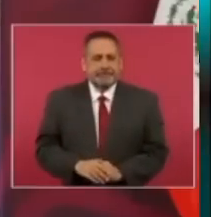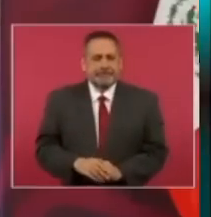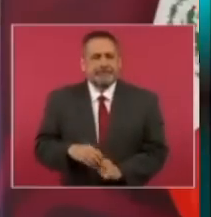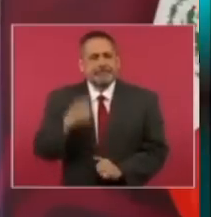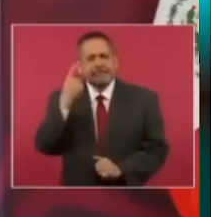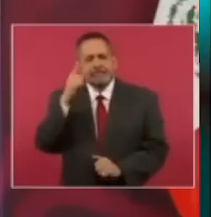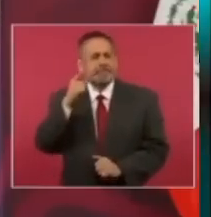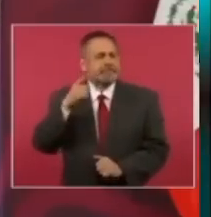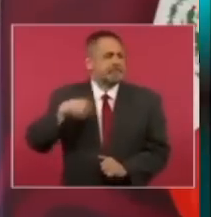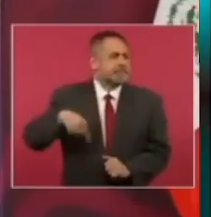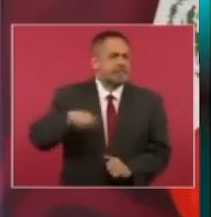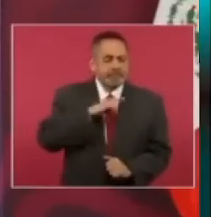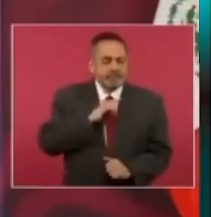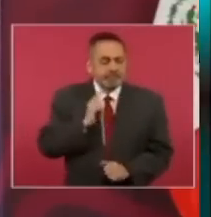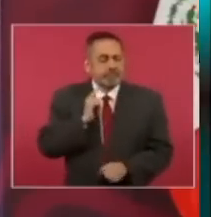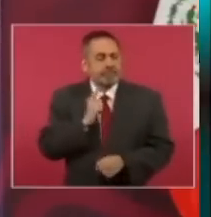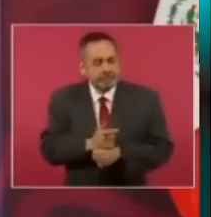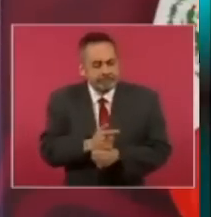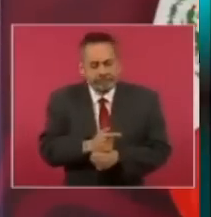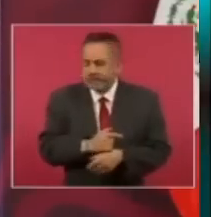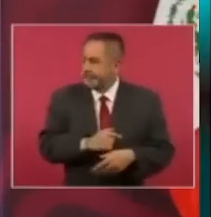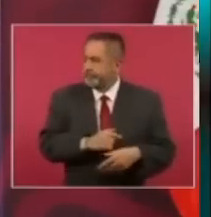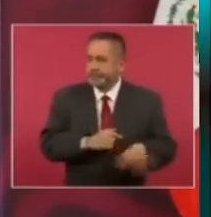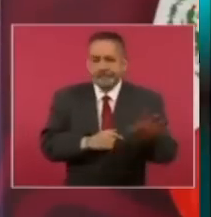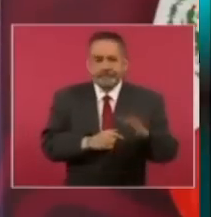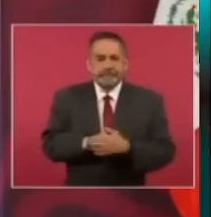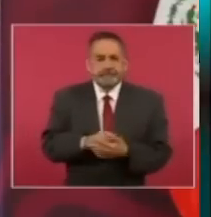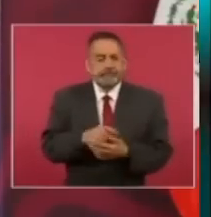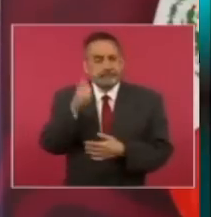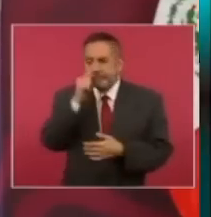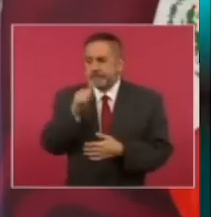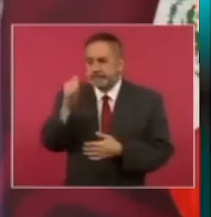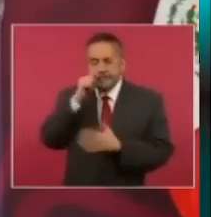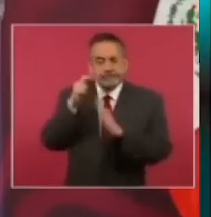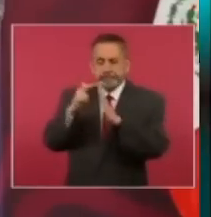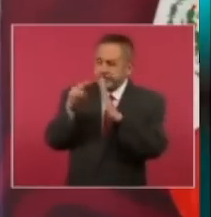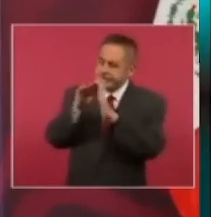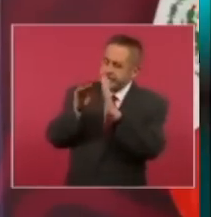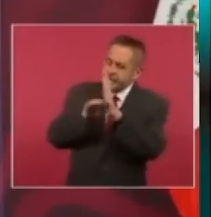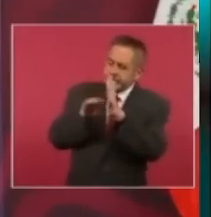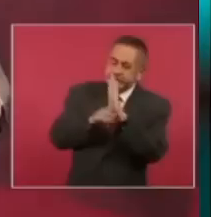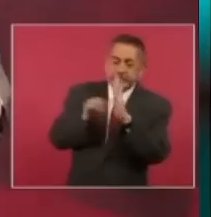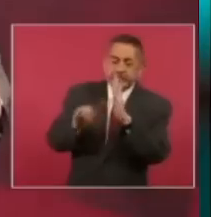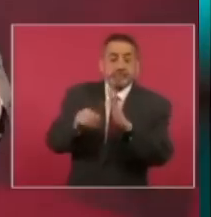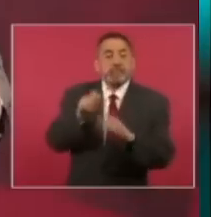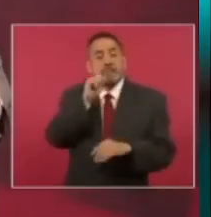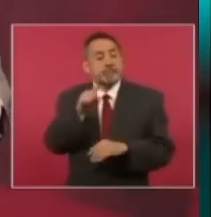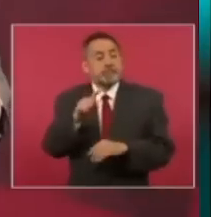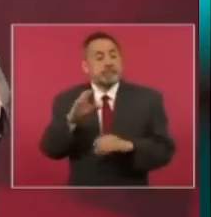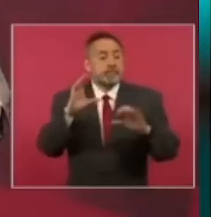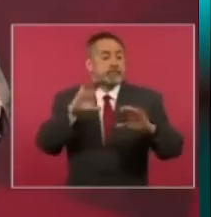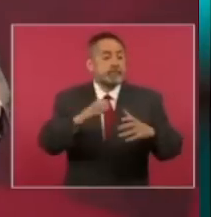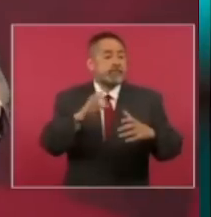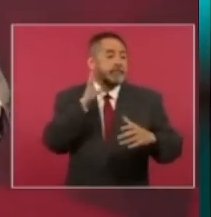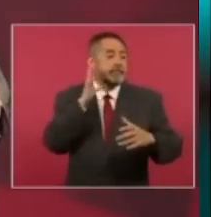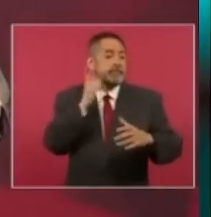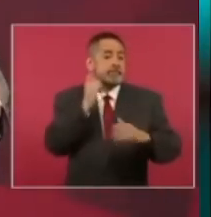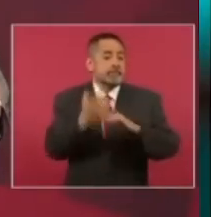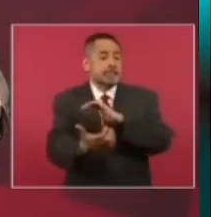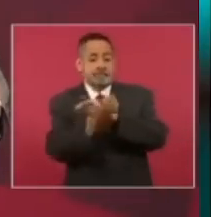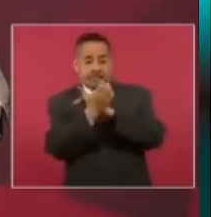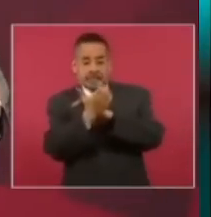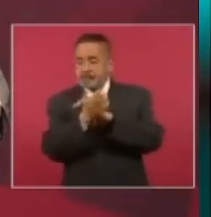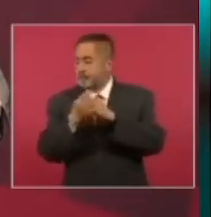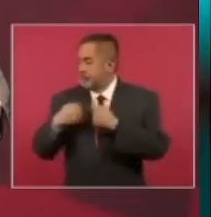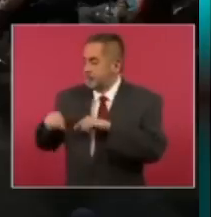para que se den cuenta de que es parte de un protocolo que además lo pidió la Cámara. Lo